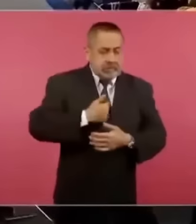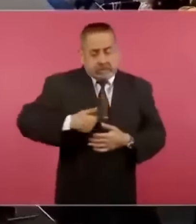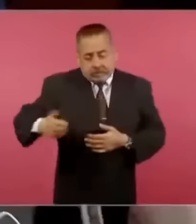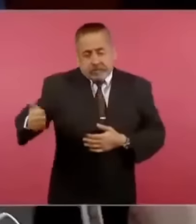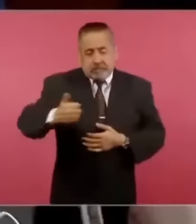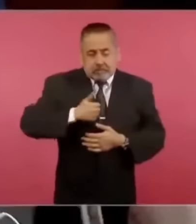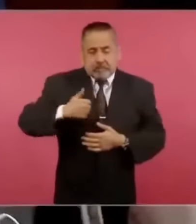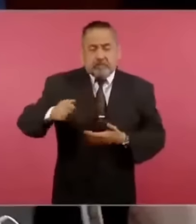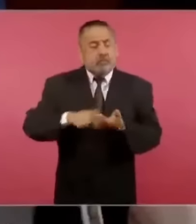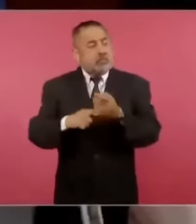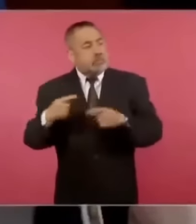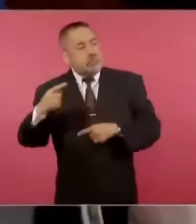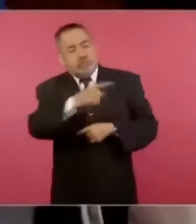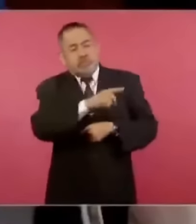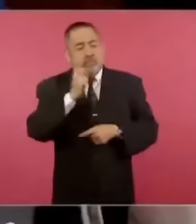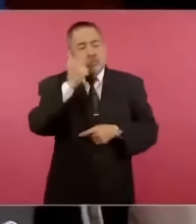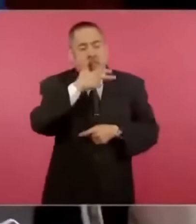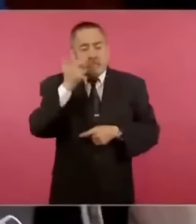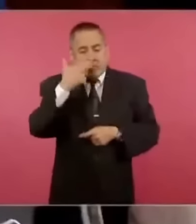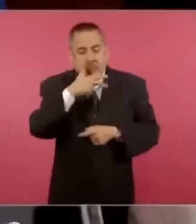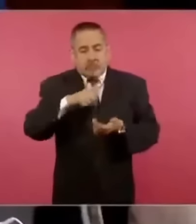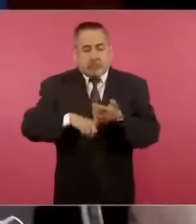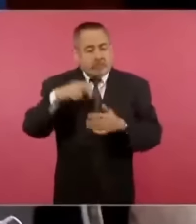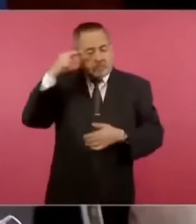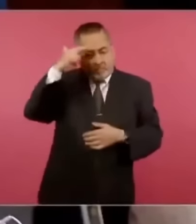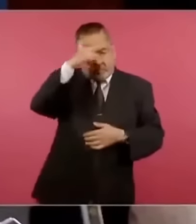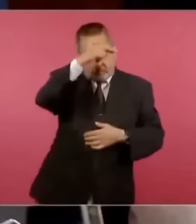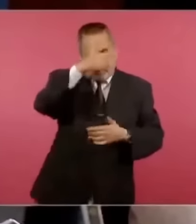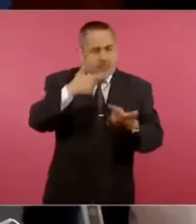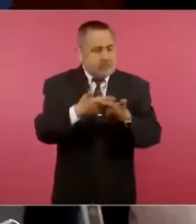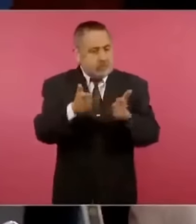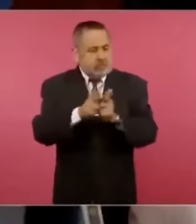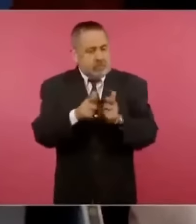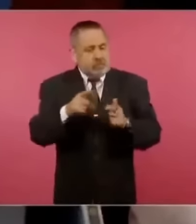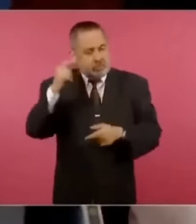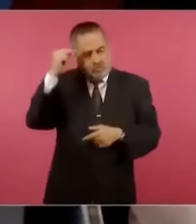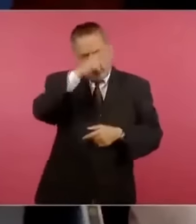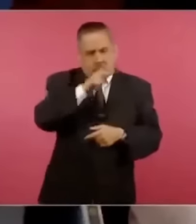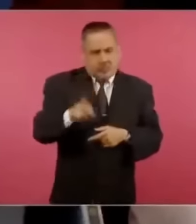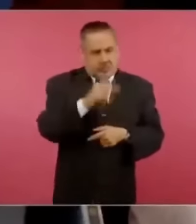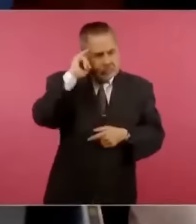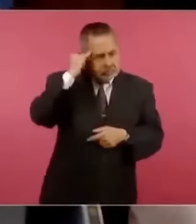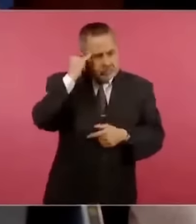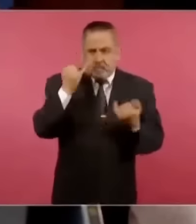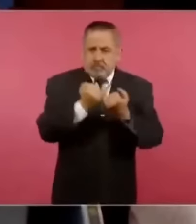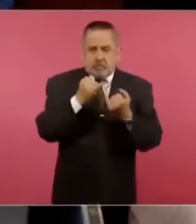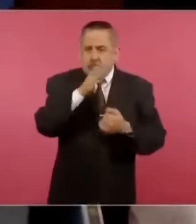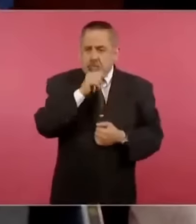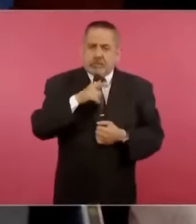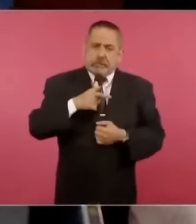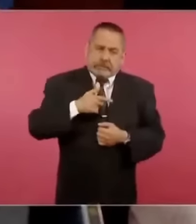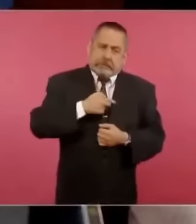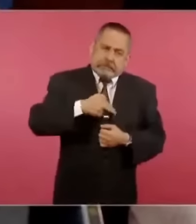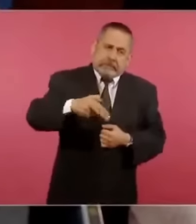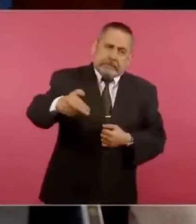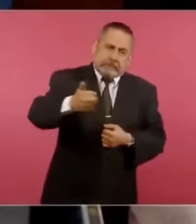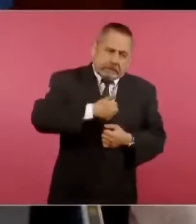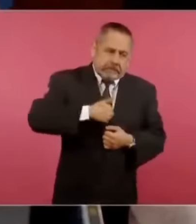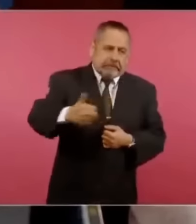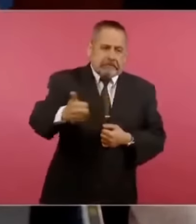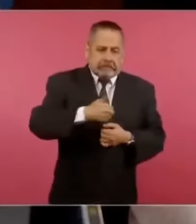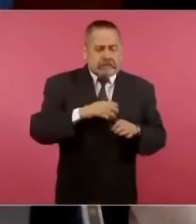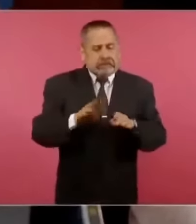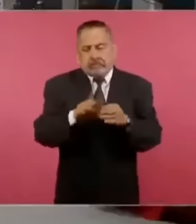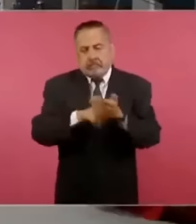los rarámuris. Y pues, o sea, sí es un problema que está pendiente y que está grave en